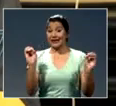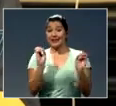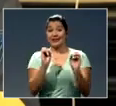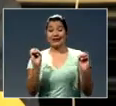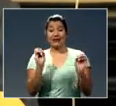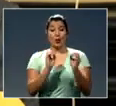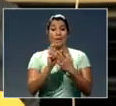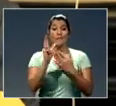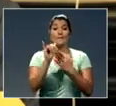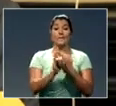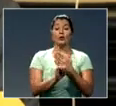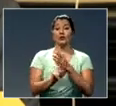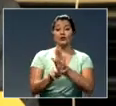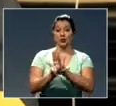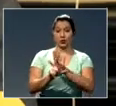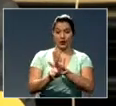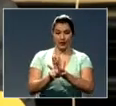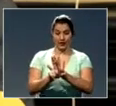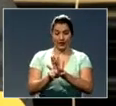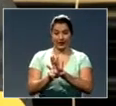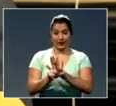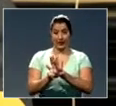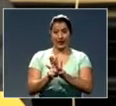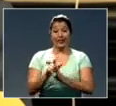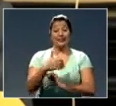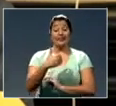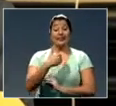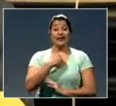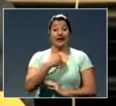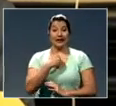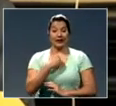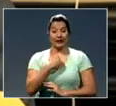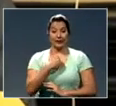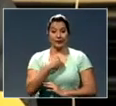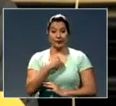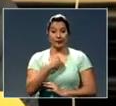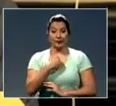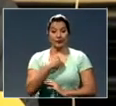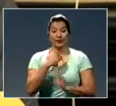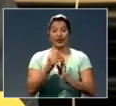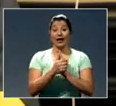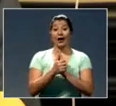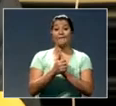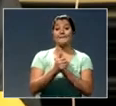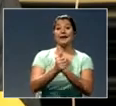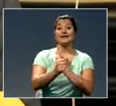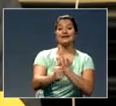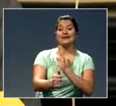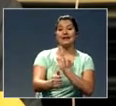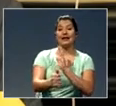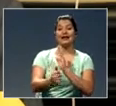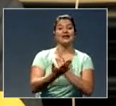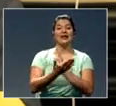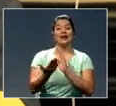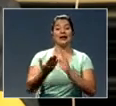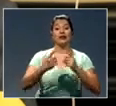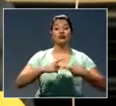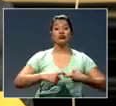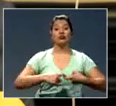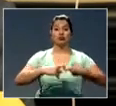proyecto de ley tiene la virtud de suspender